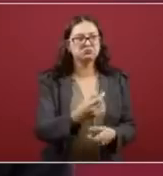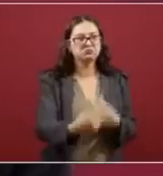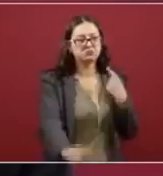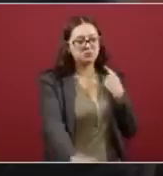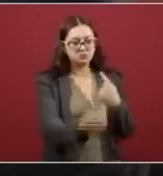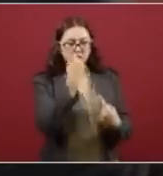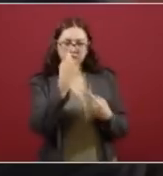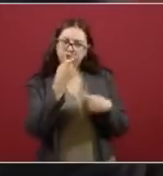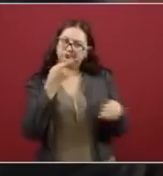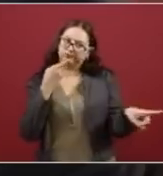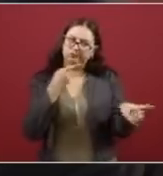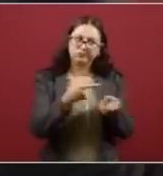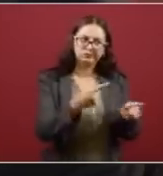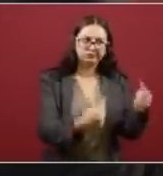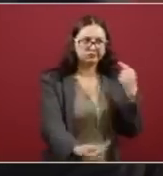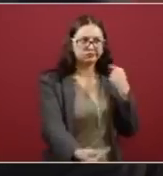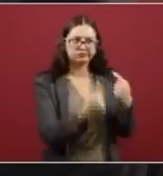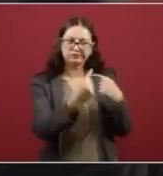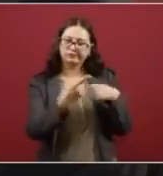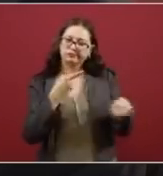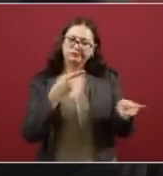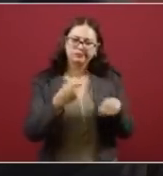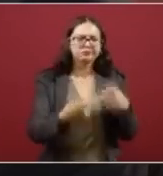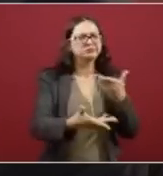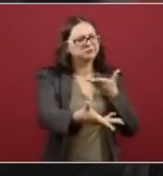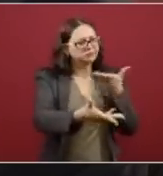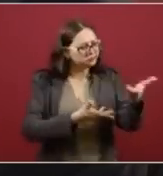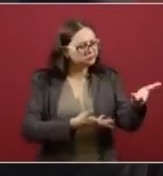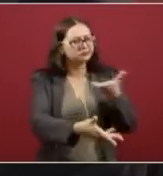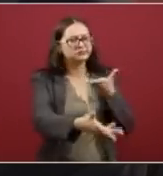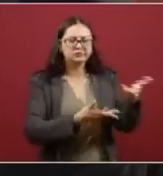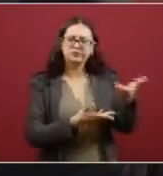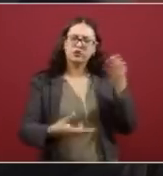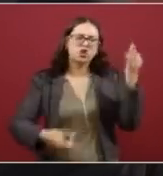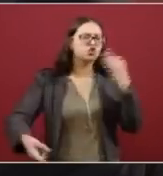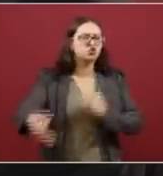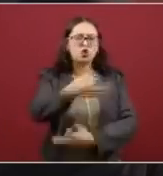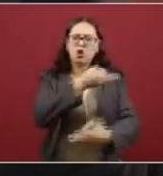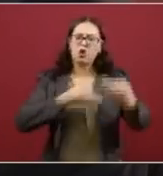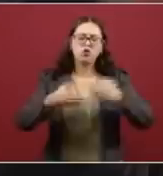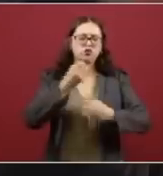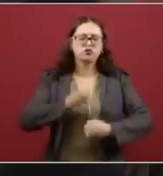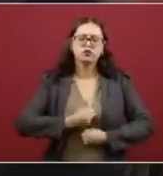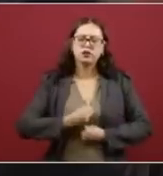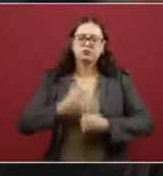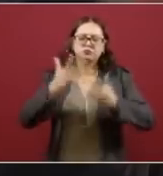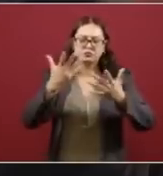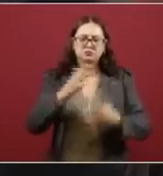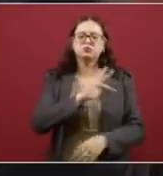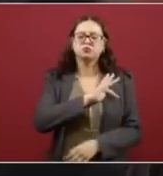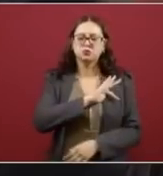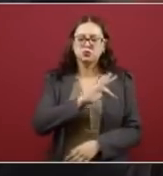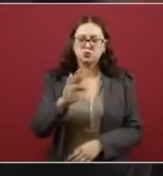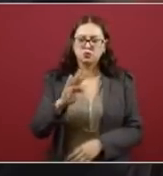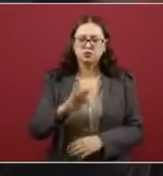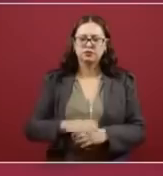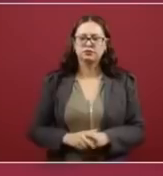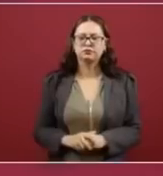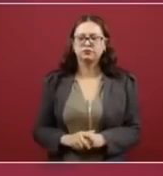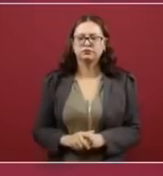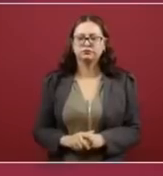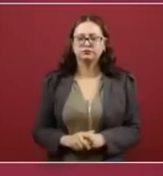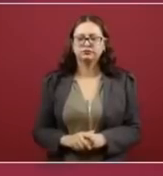es dialogo circular que todos podamos expresarnos ante las próximas elecciones estatales